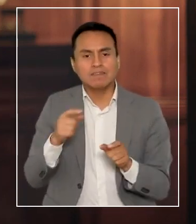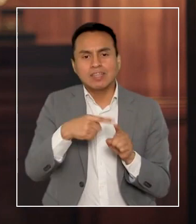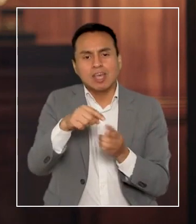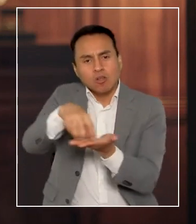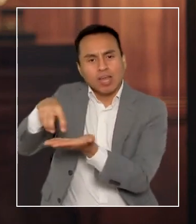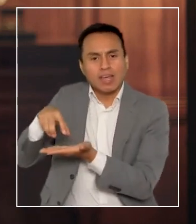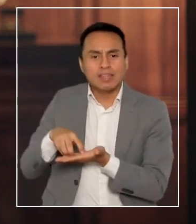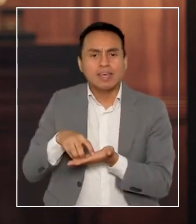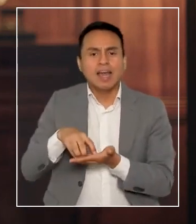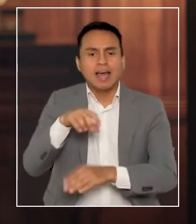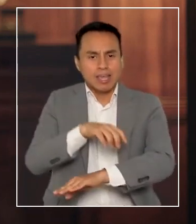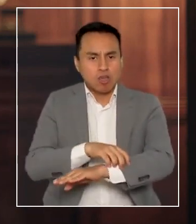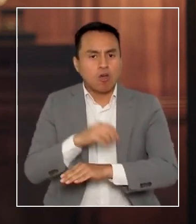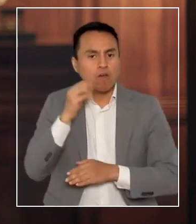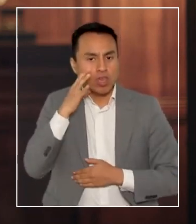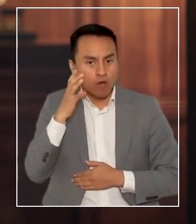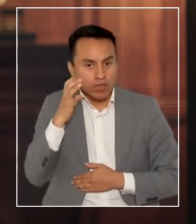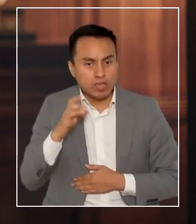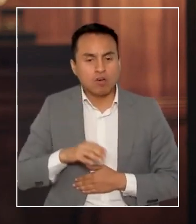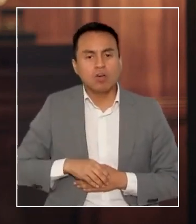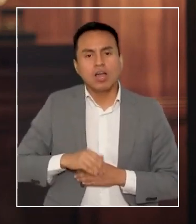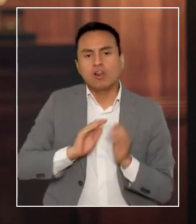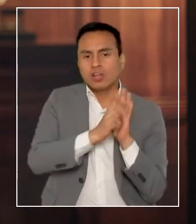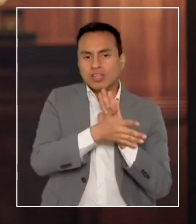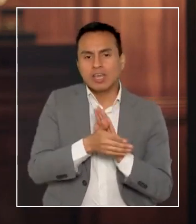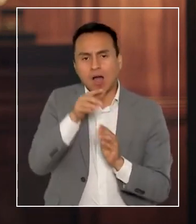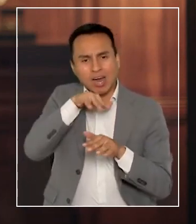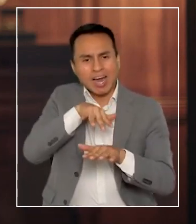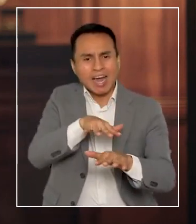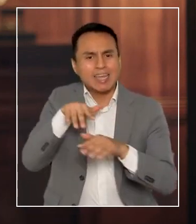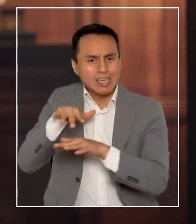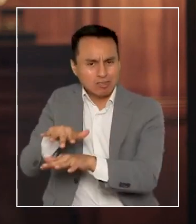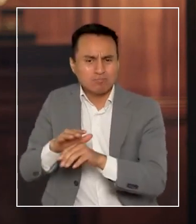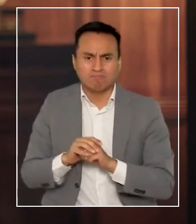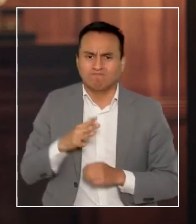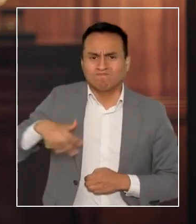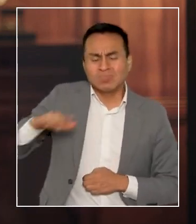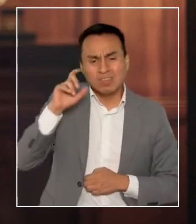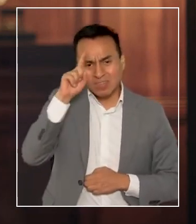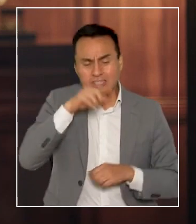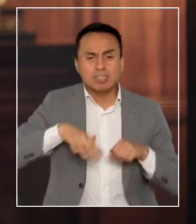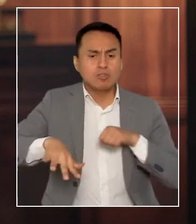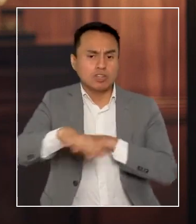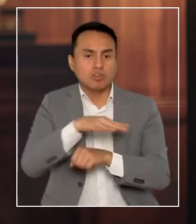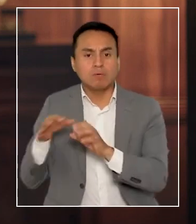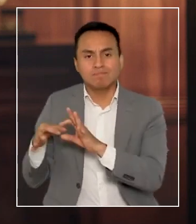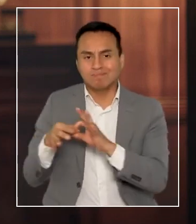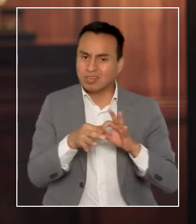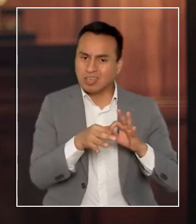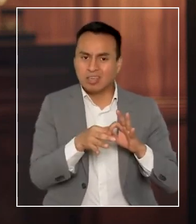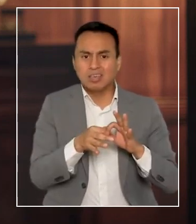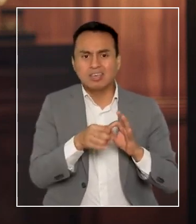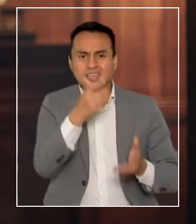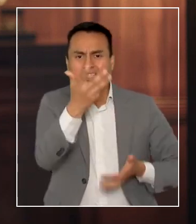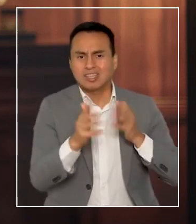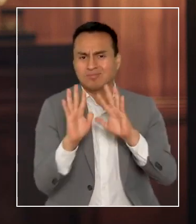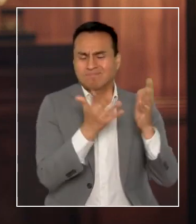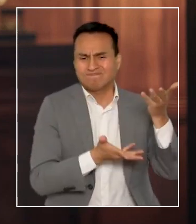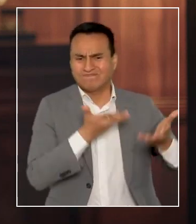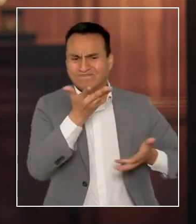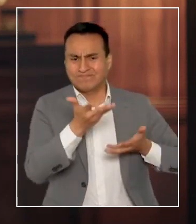localidades de la región de El biobío de la araucanía y de los ríos que están viviendo una difícil situación producto justamente estos incendios